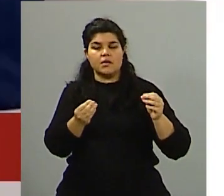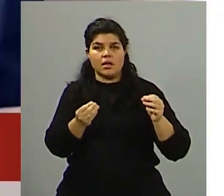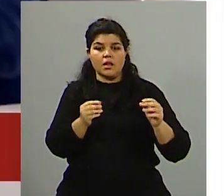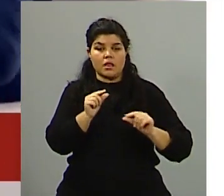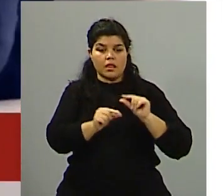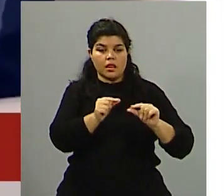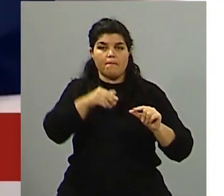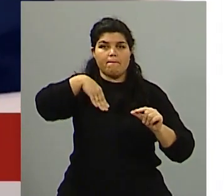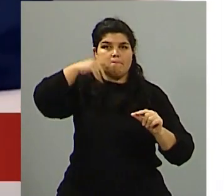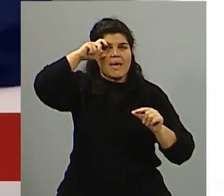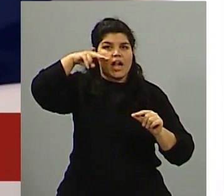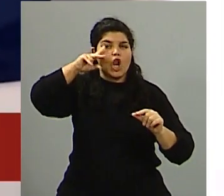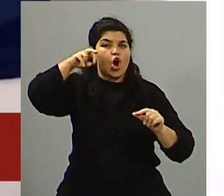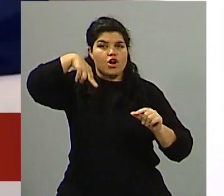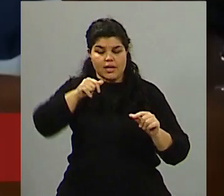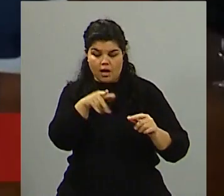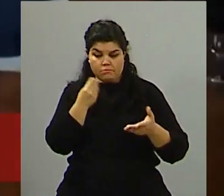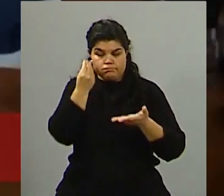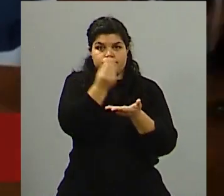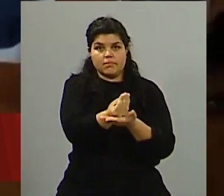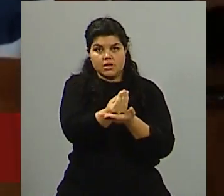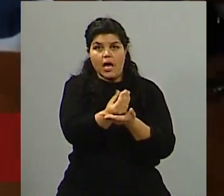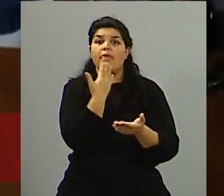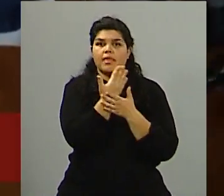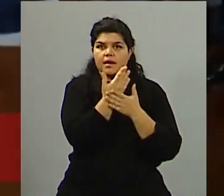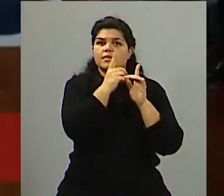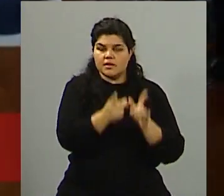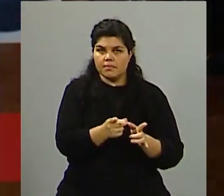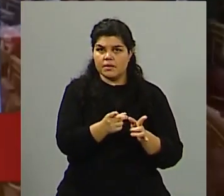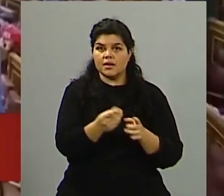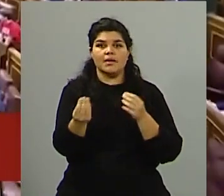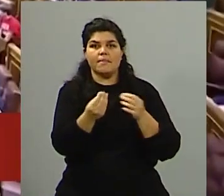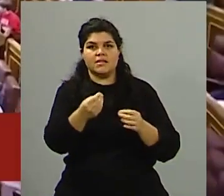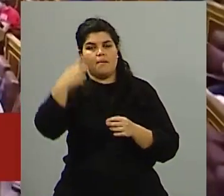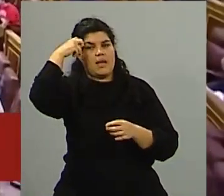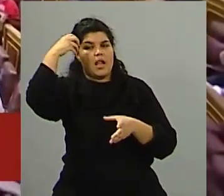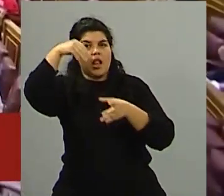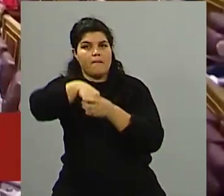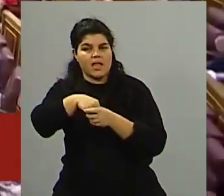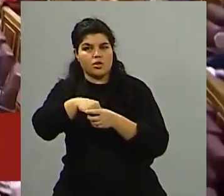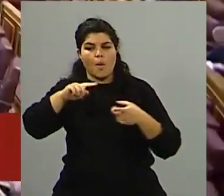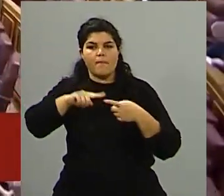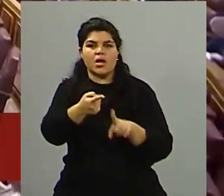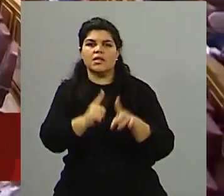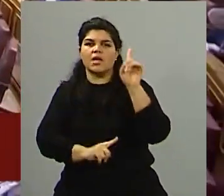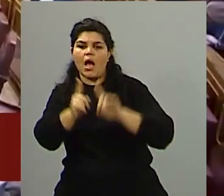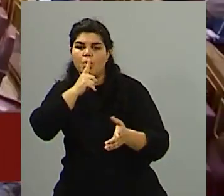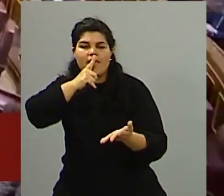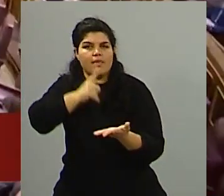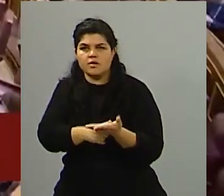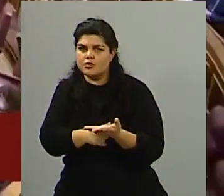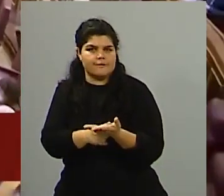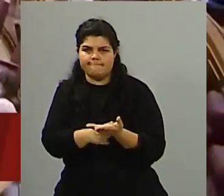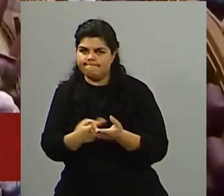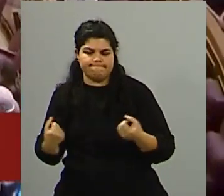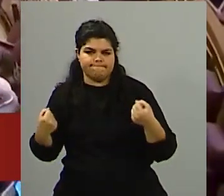Si ganan los conservadores, van a haber problemas en el Parlamento Europeo para llevar ciertas políticas, inclusive sobre todo con el tema energético, atento con